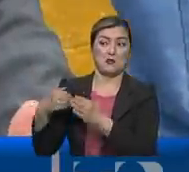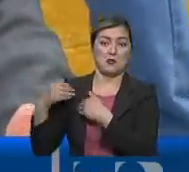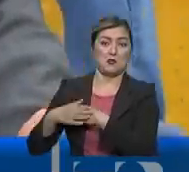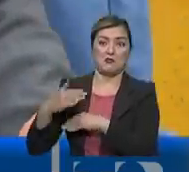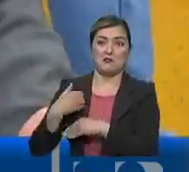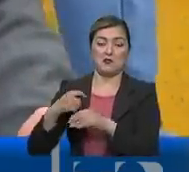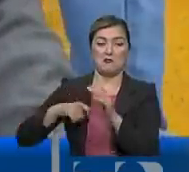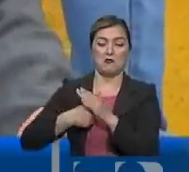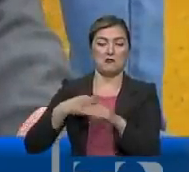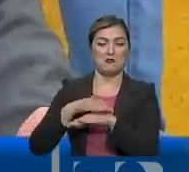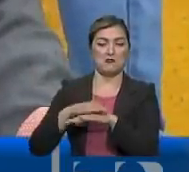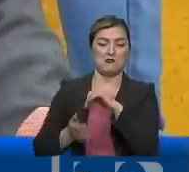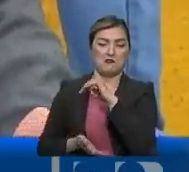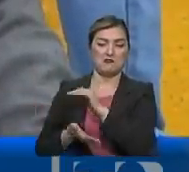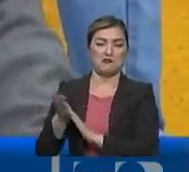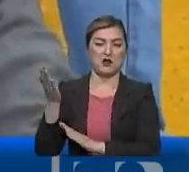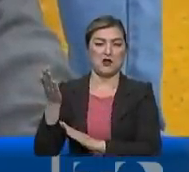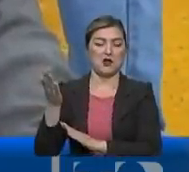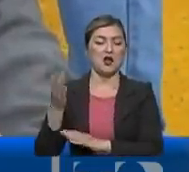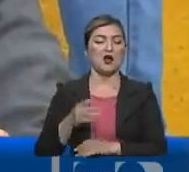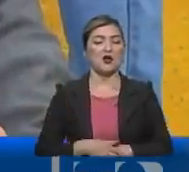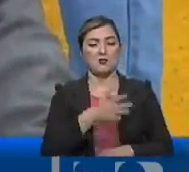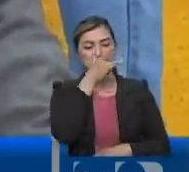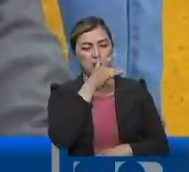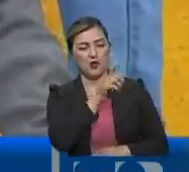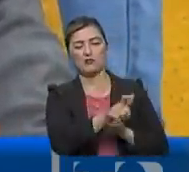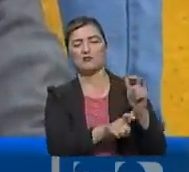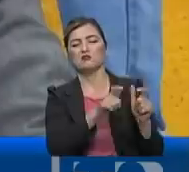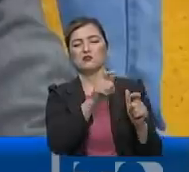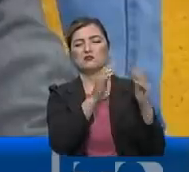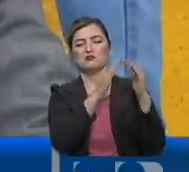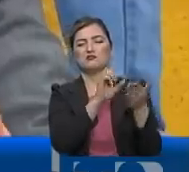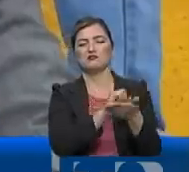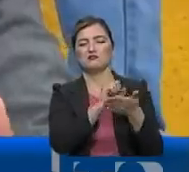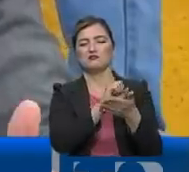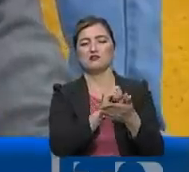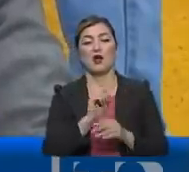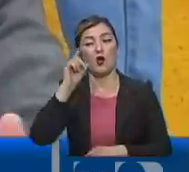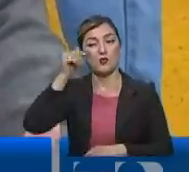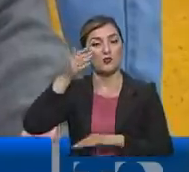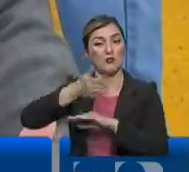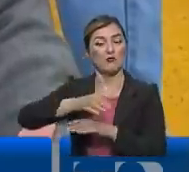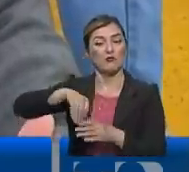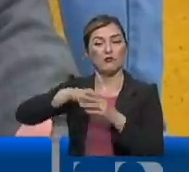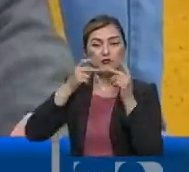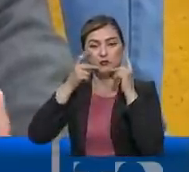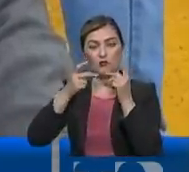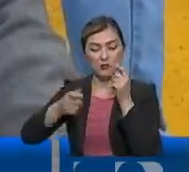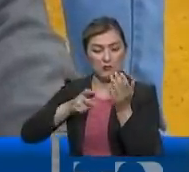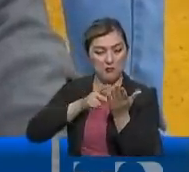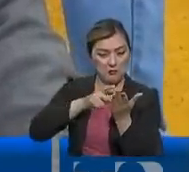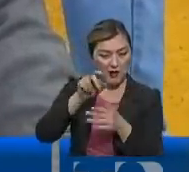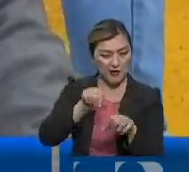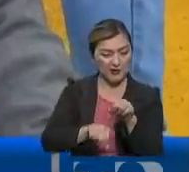del país y quede burlado el Estado ecuatoriano. Y sea el Estado el que tenga mañana con fondos públicos el que resarcir los daños causados.